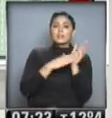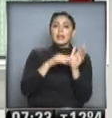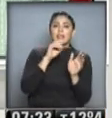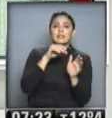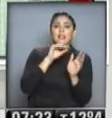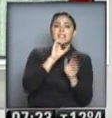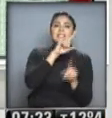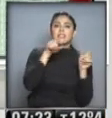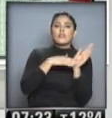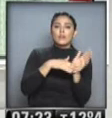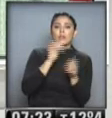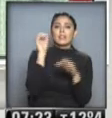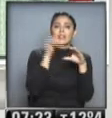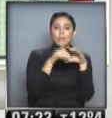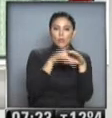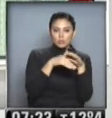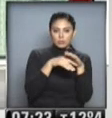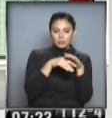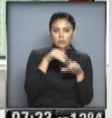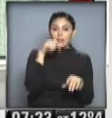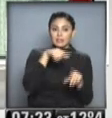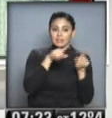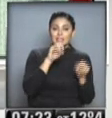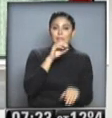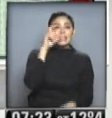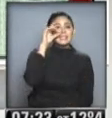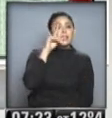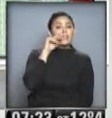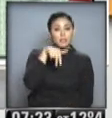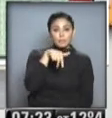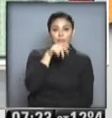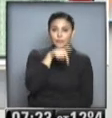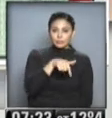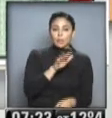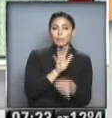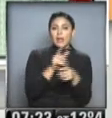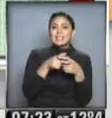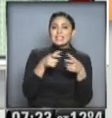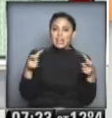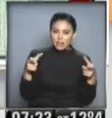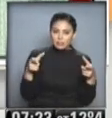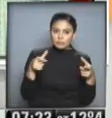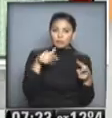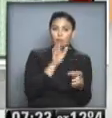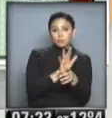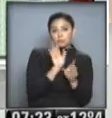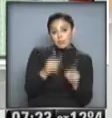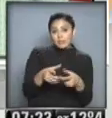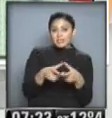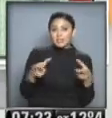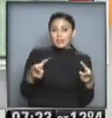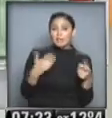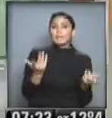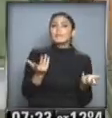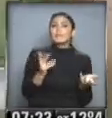depósito para inversión. Este SEDIN funciona, además de ser parecido a un cheque, funciona como un cheque, pero en